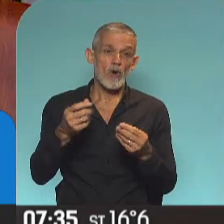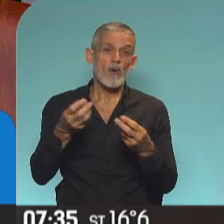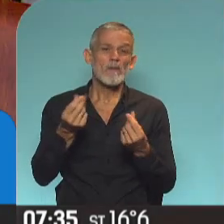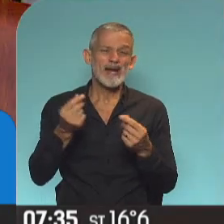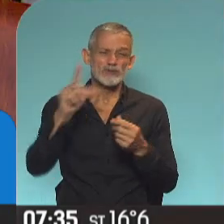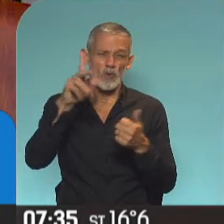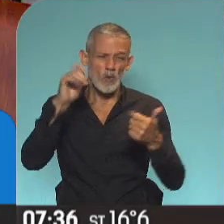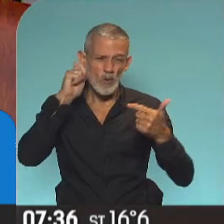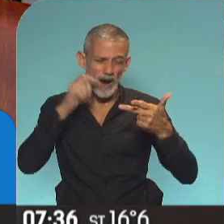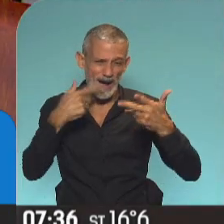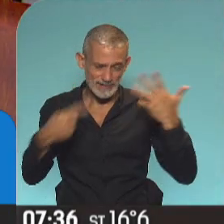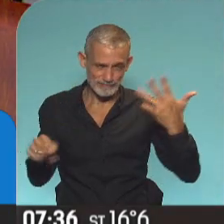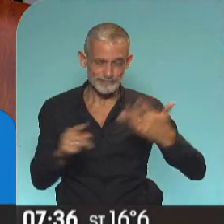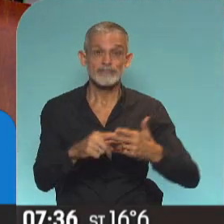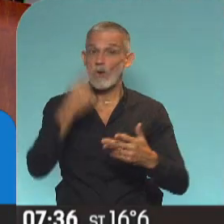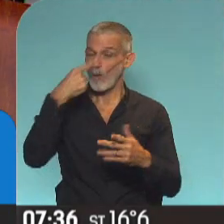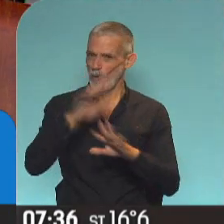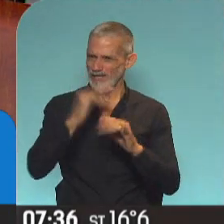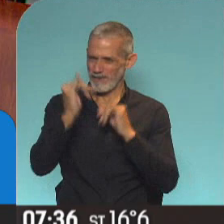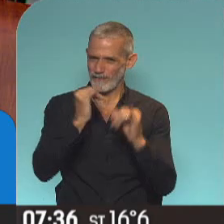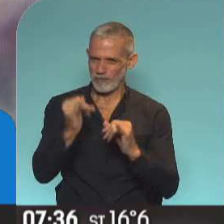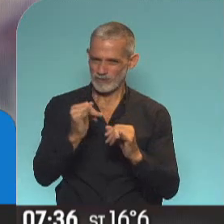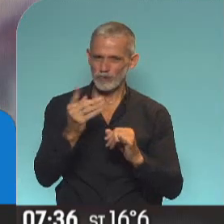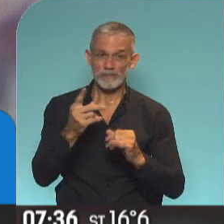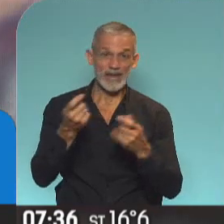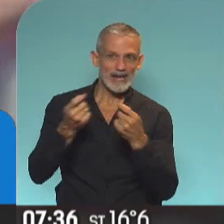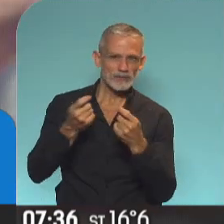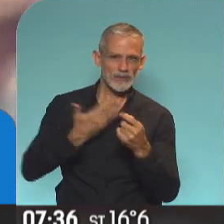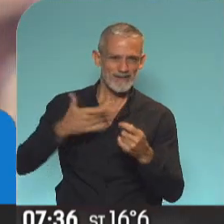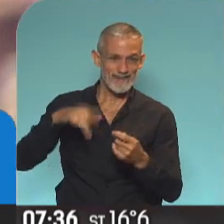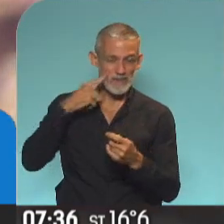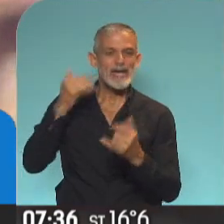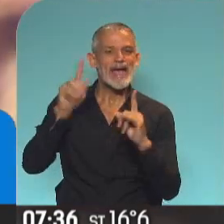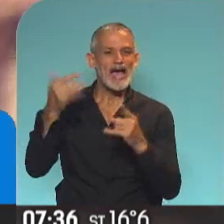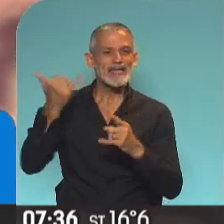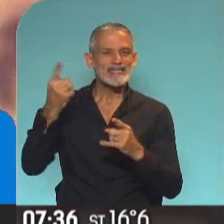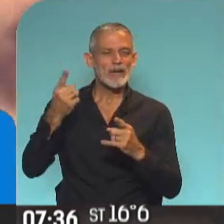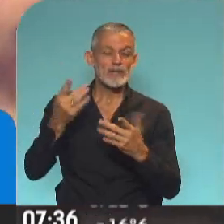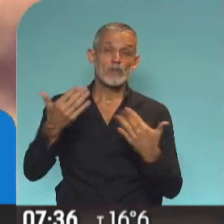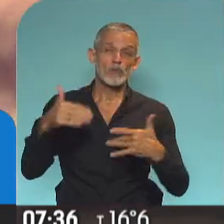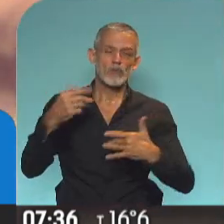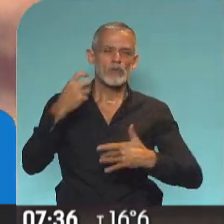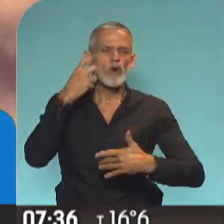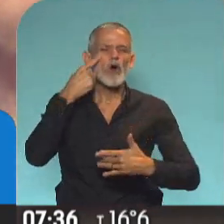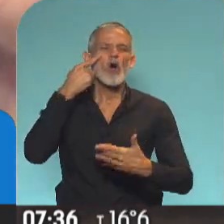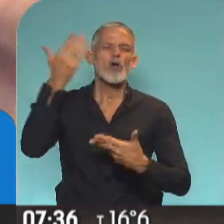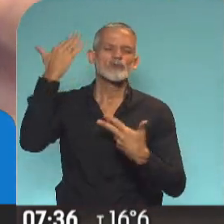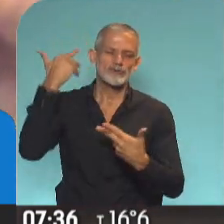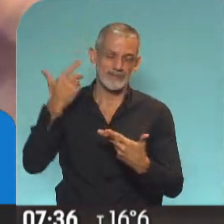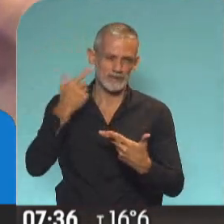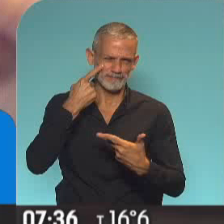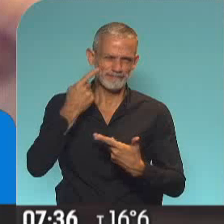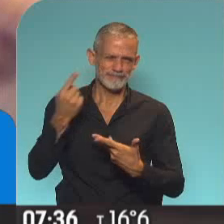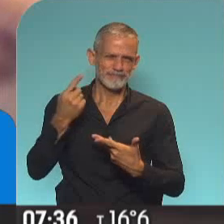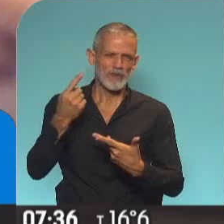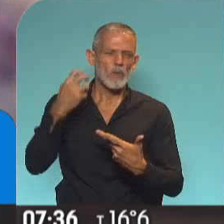tarifas. Y lo último que te traigo. A ver. Porque en esta negociación nos vamos a encontrar con un viejo conocido. Tenemos para mostrar.